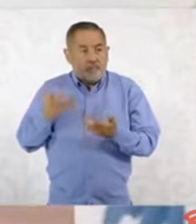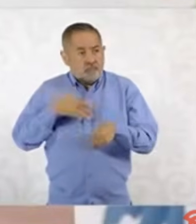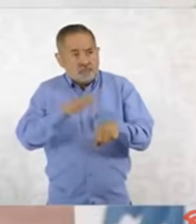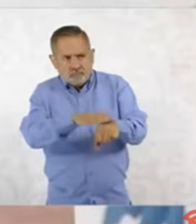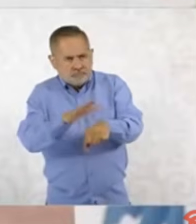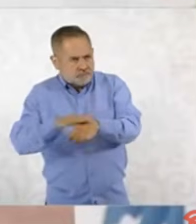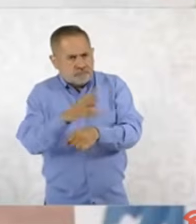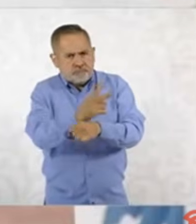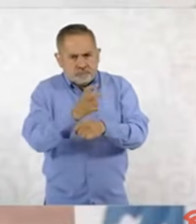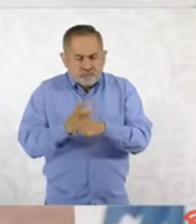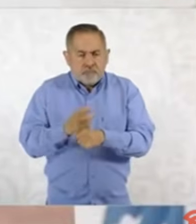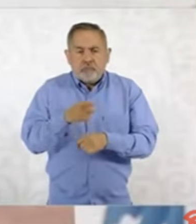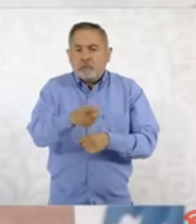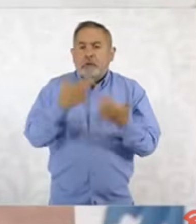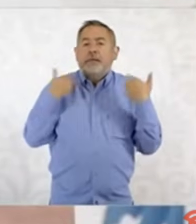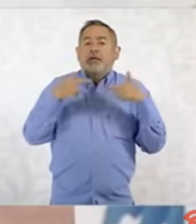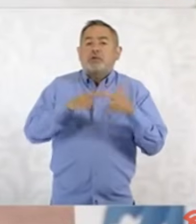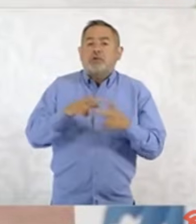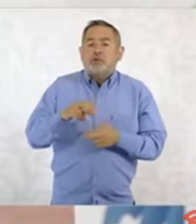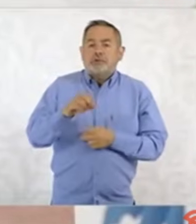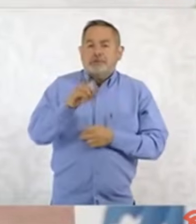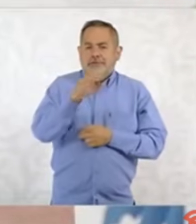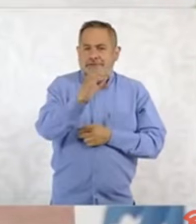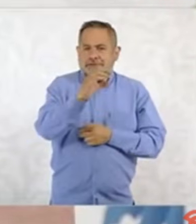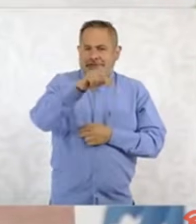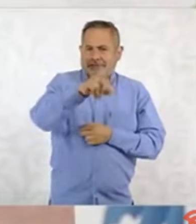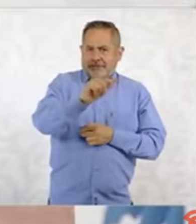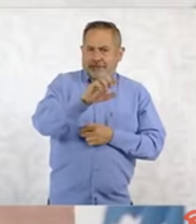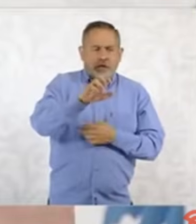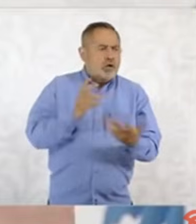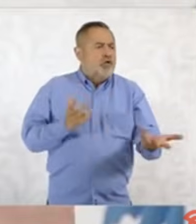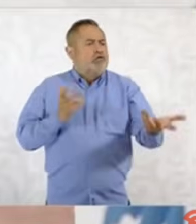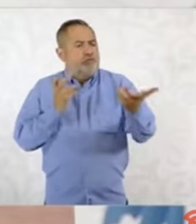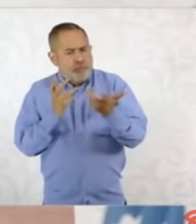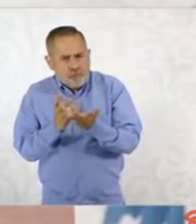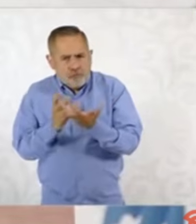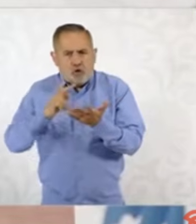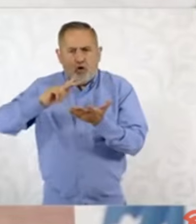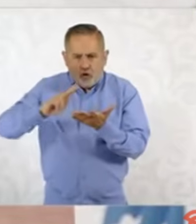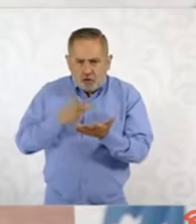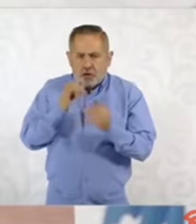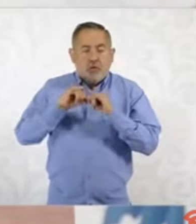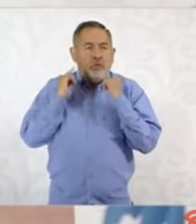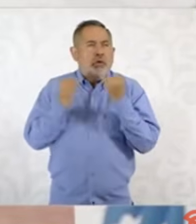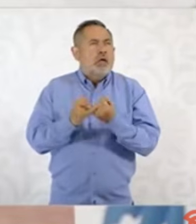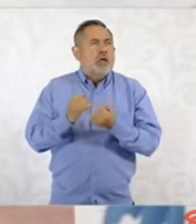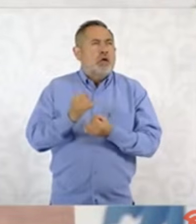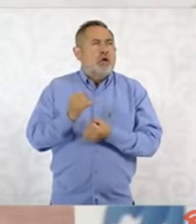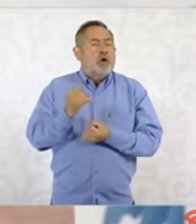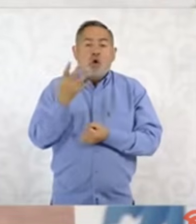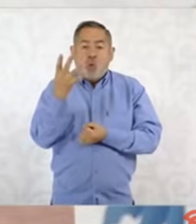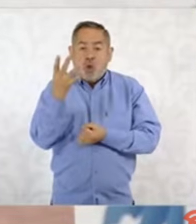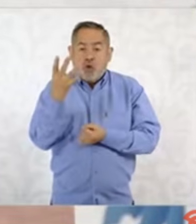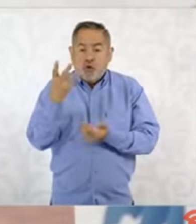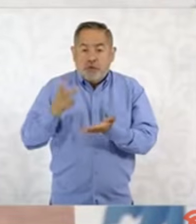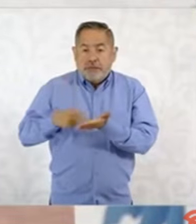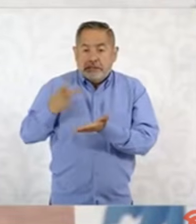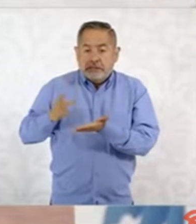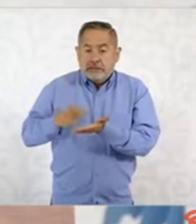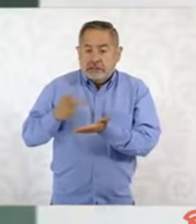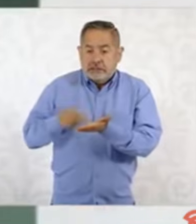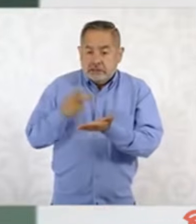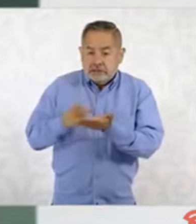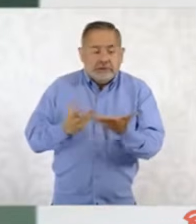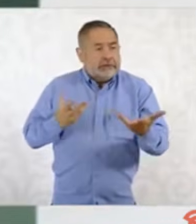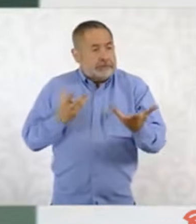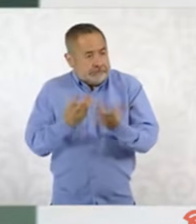maestros de la CENTE a reunirnos nuevamente. Es la cuarta reunión. ¿Por qué